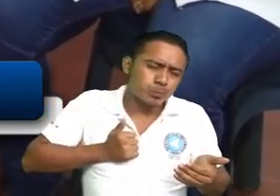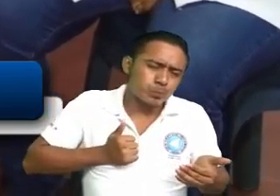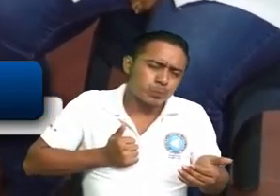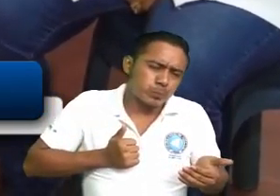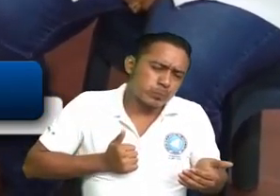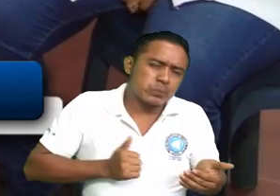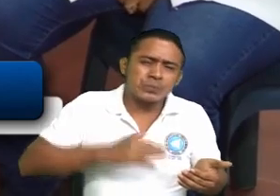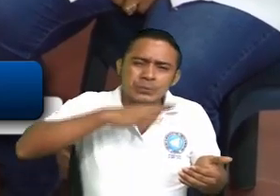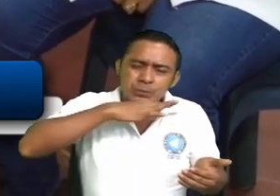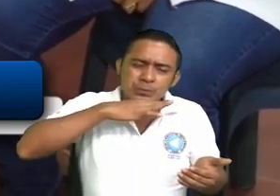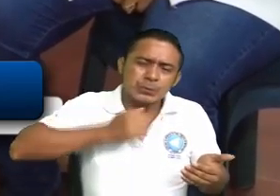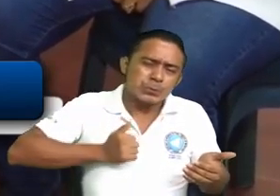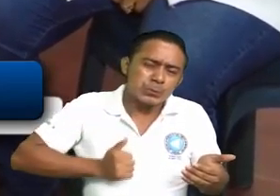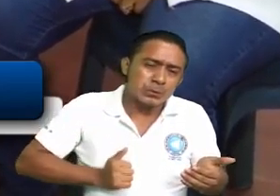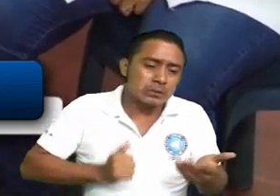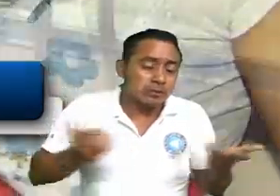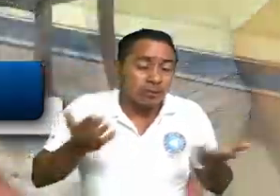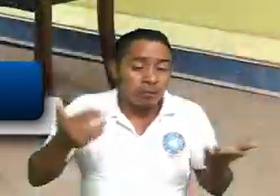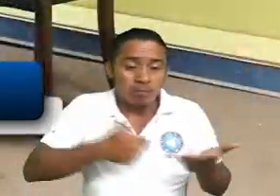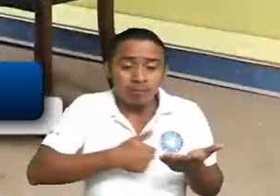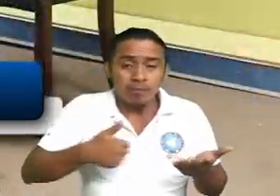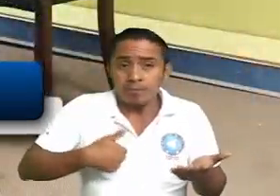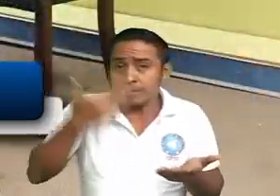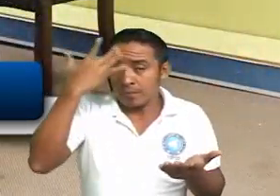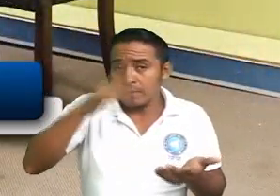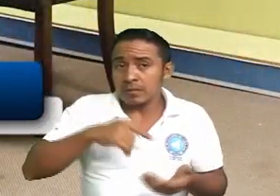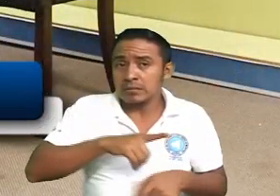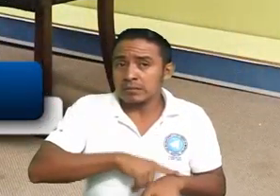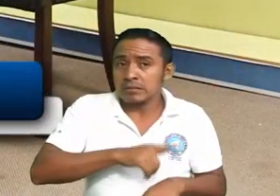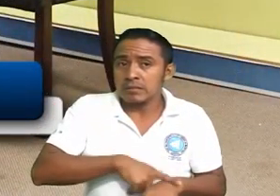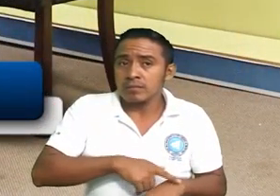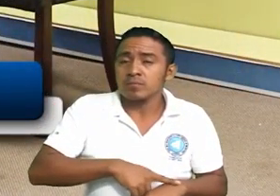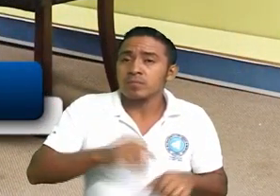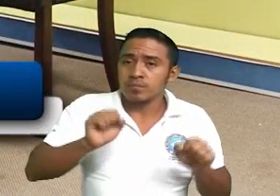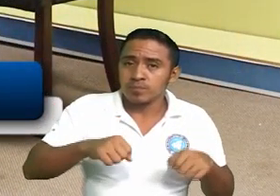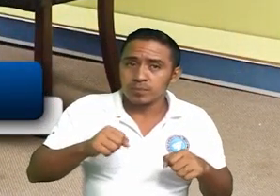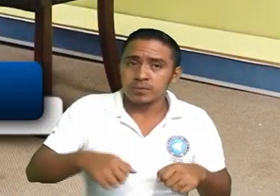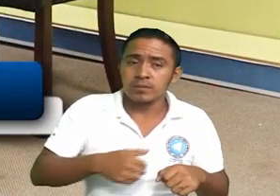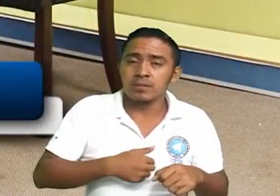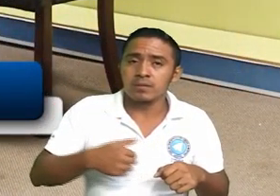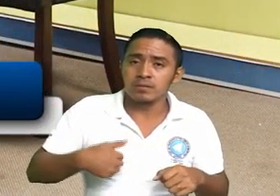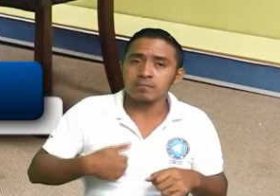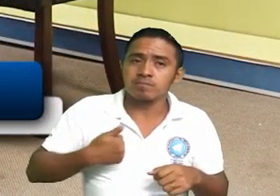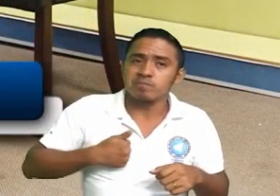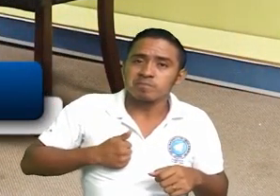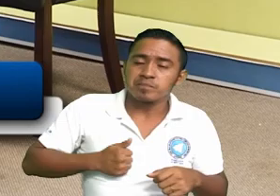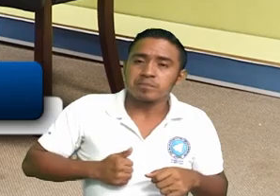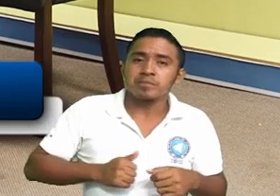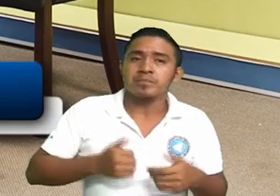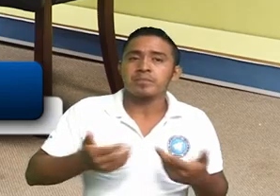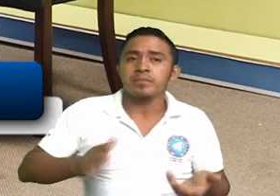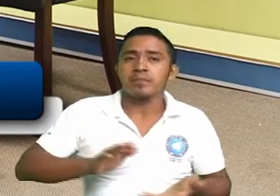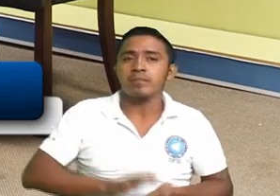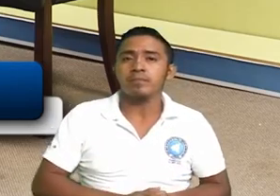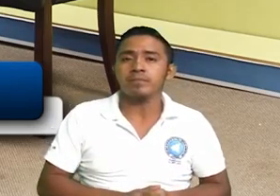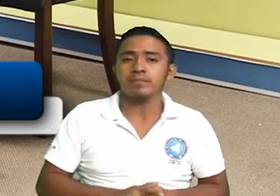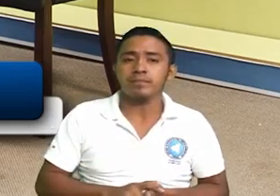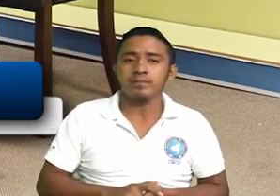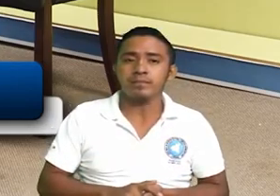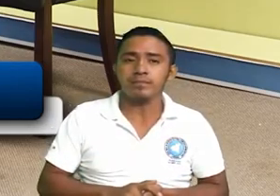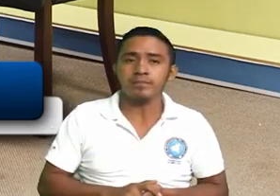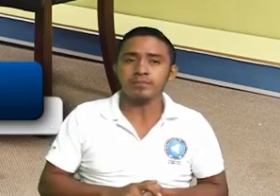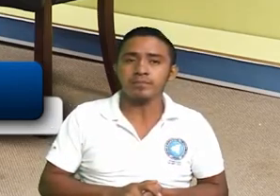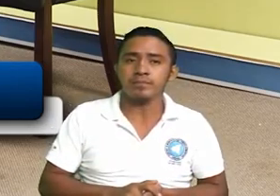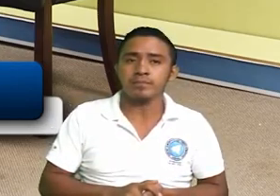la lactancia materna. Ahora, ¿okay? el estreñimiento, ¿cómo preocuparse? Esto también es de preocupación, doctora. Un bebé